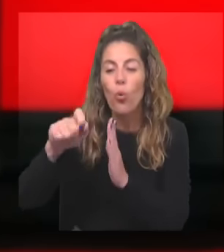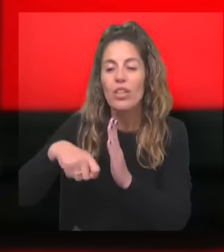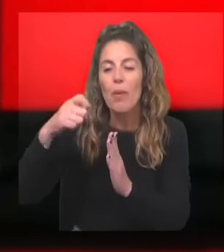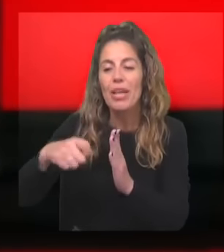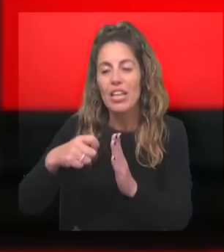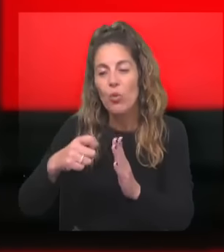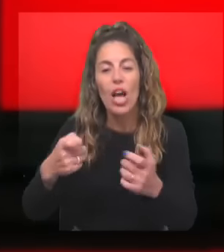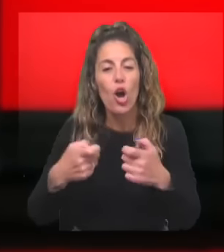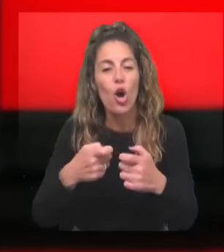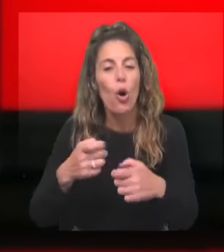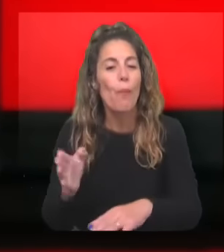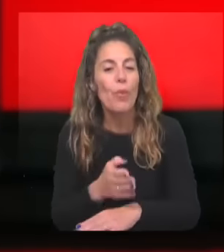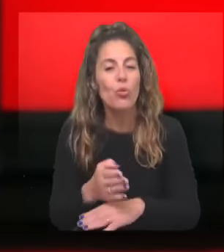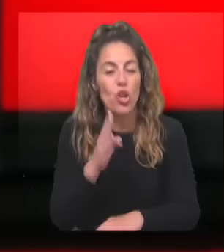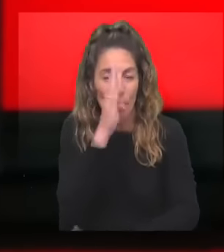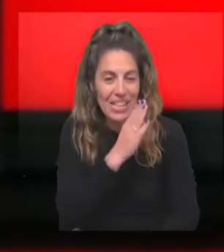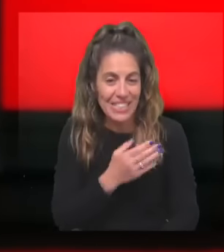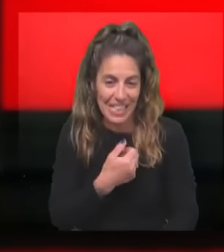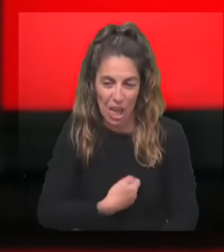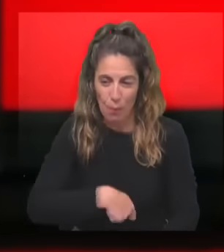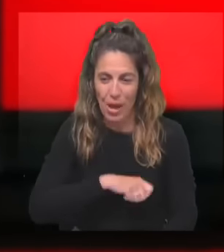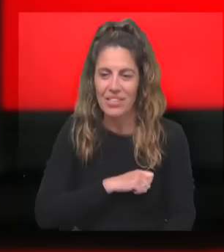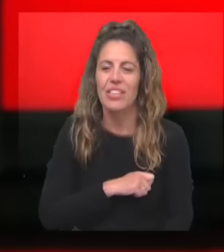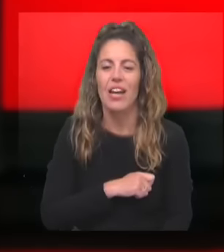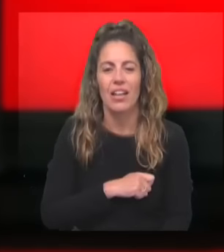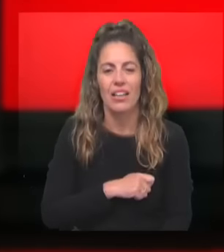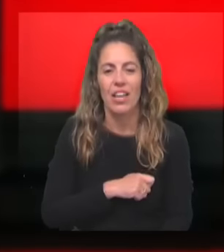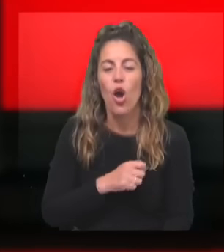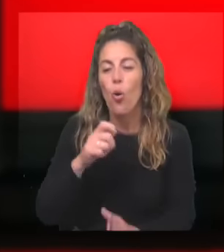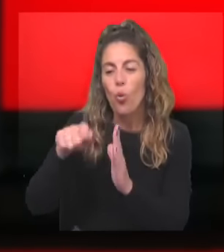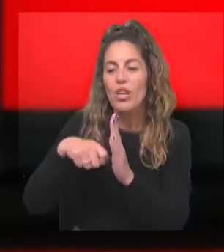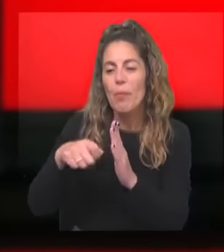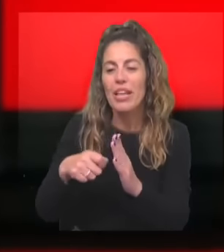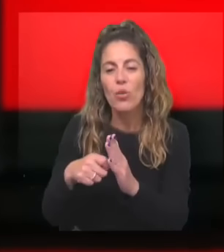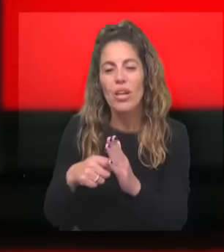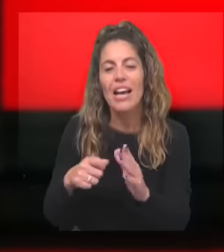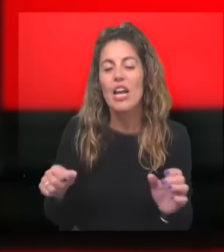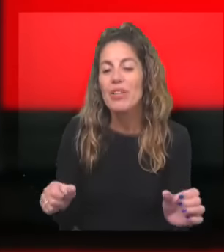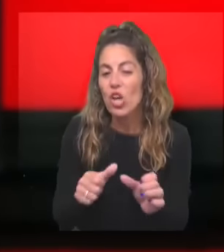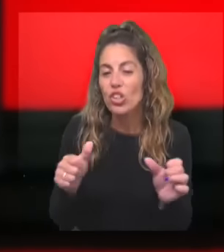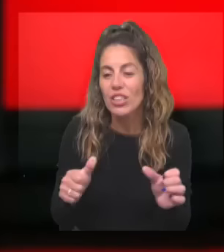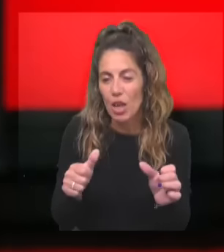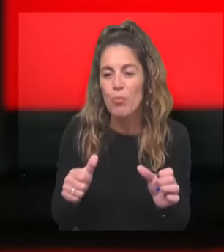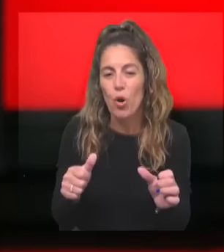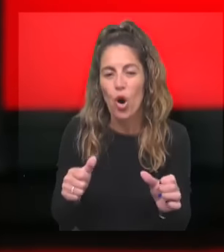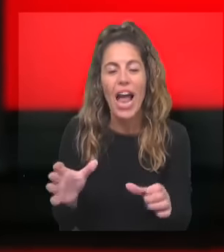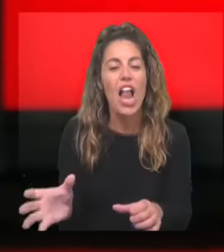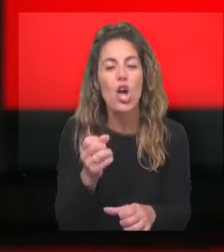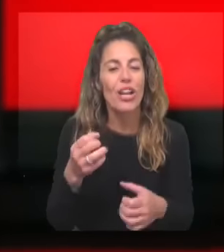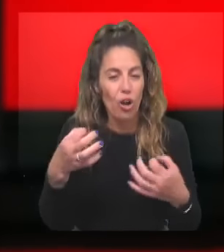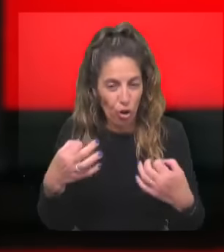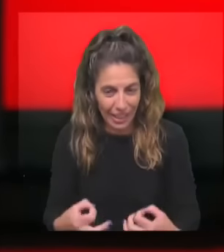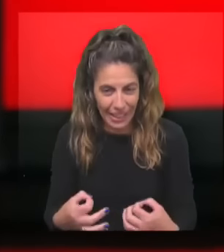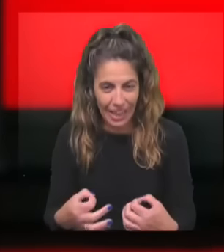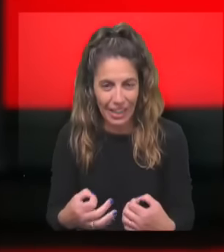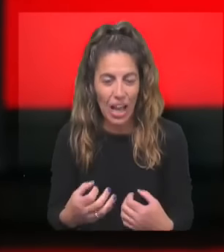en coproducción con Brasil y con España. Es una película que no solo ha llevado mucho tiempo el lograr concretarla, como